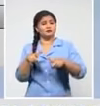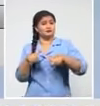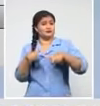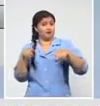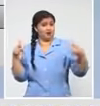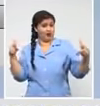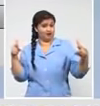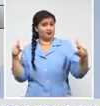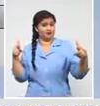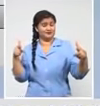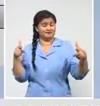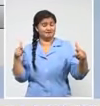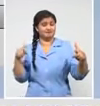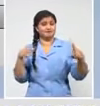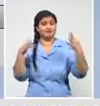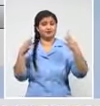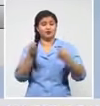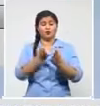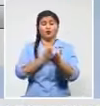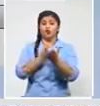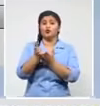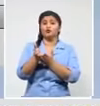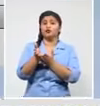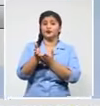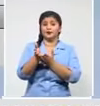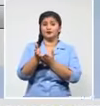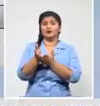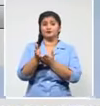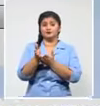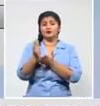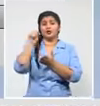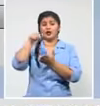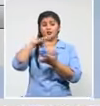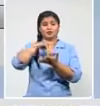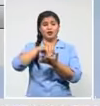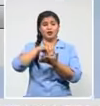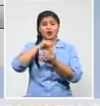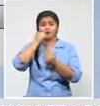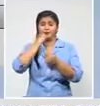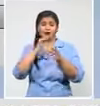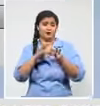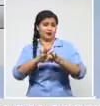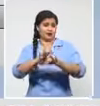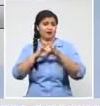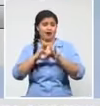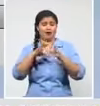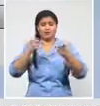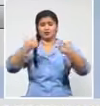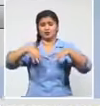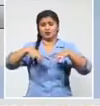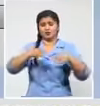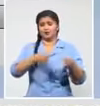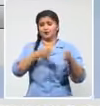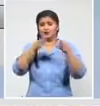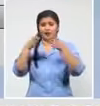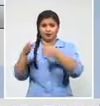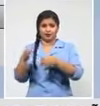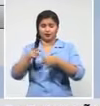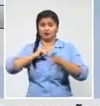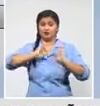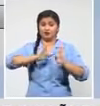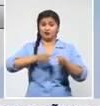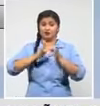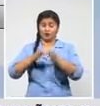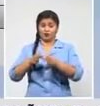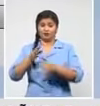aunque se mantiene la región como epicentro de la enfermedad. Fallecieron